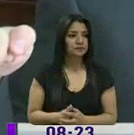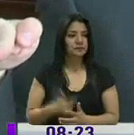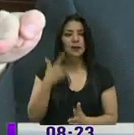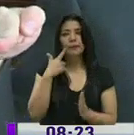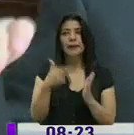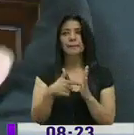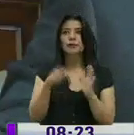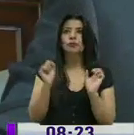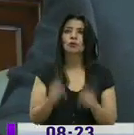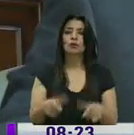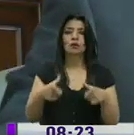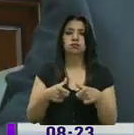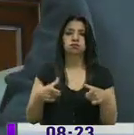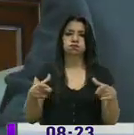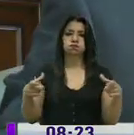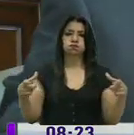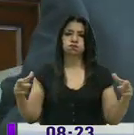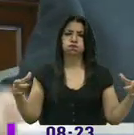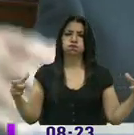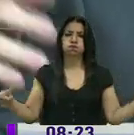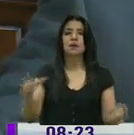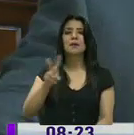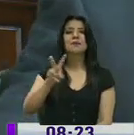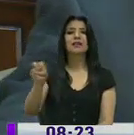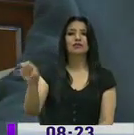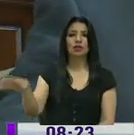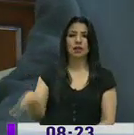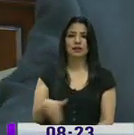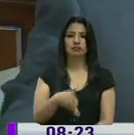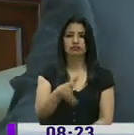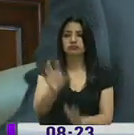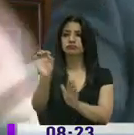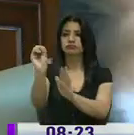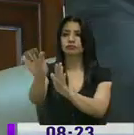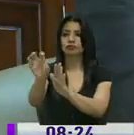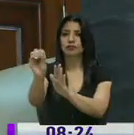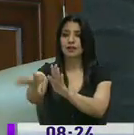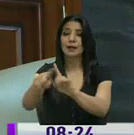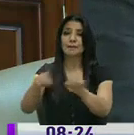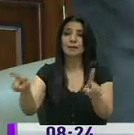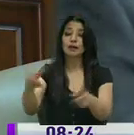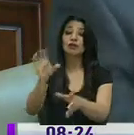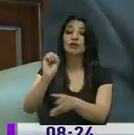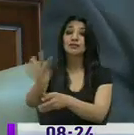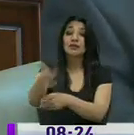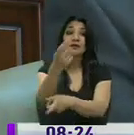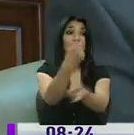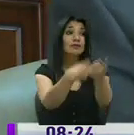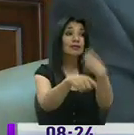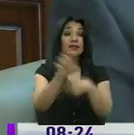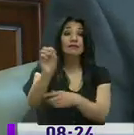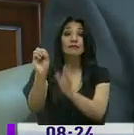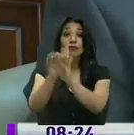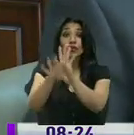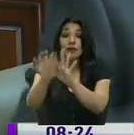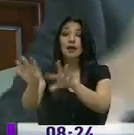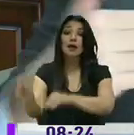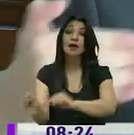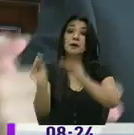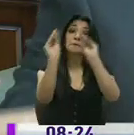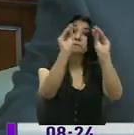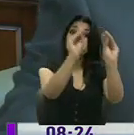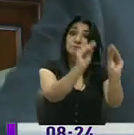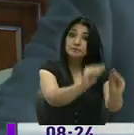tráiler que arrastra 20 toneladas dejan las bodegas del producto pero como despachos de ese producto de la bodega al